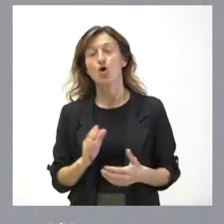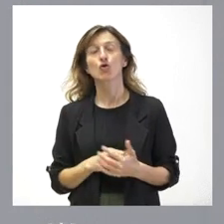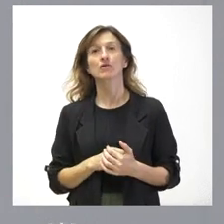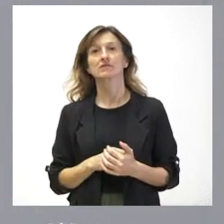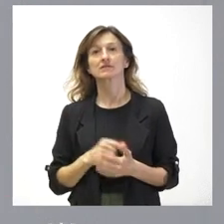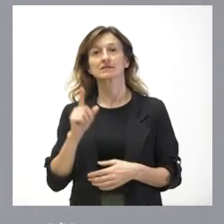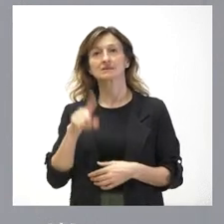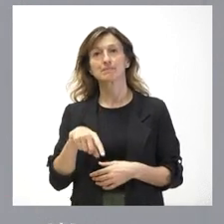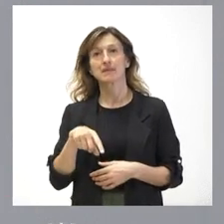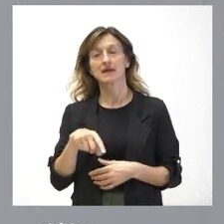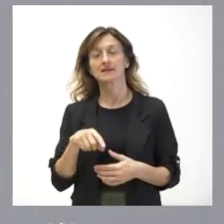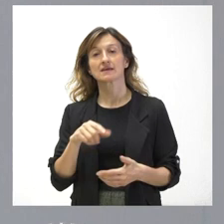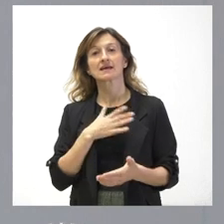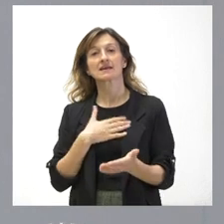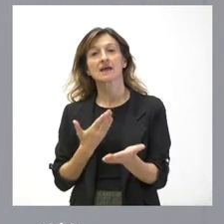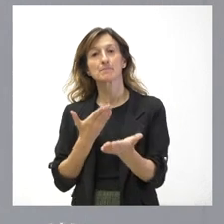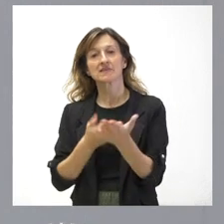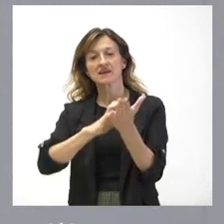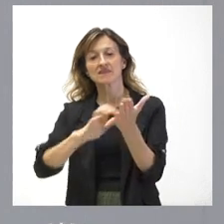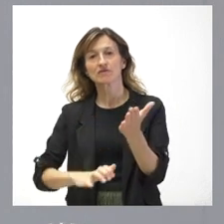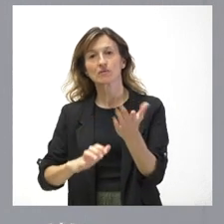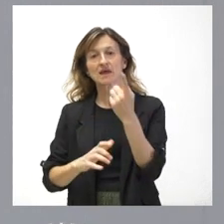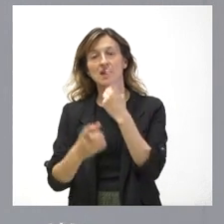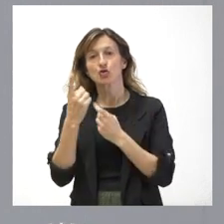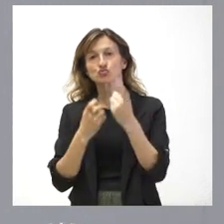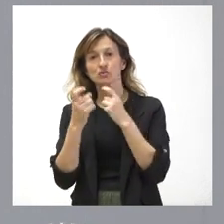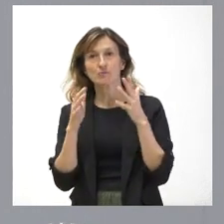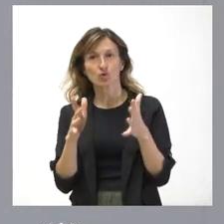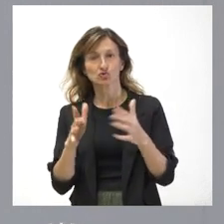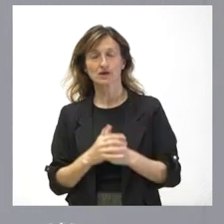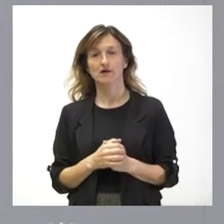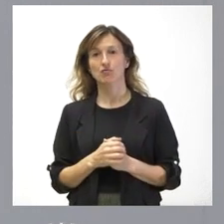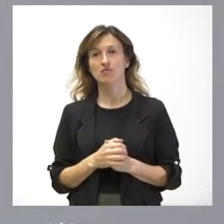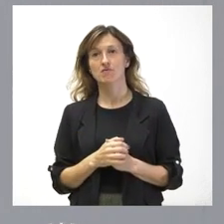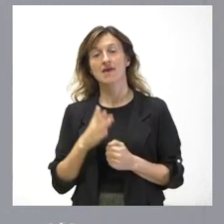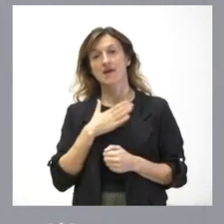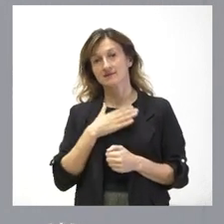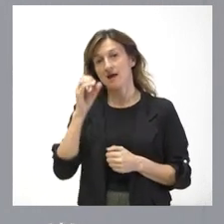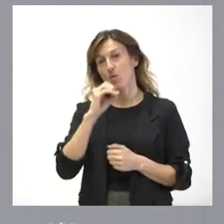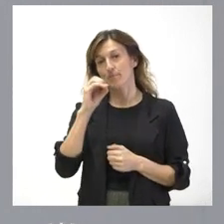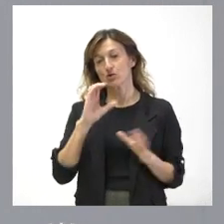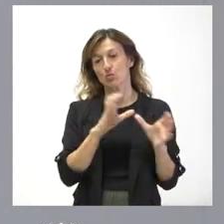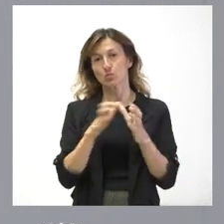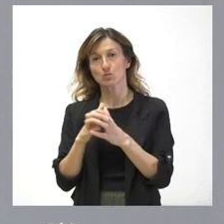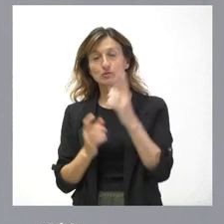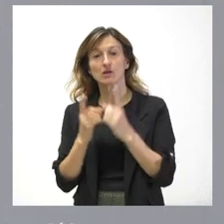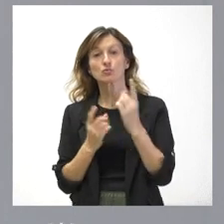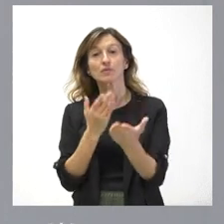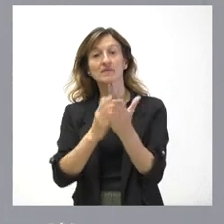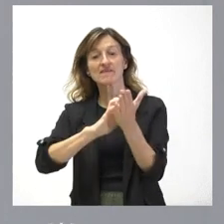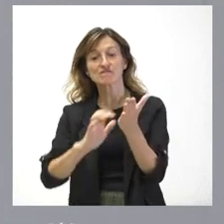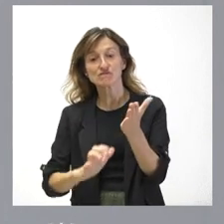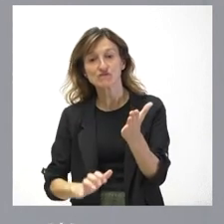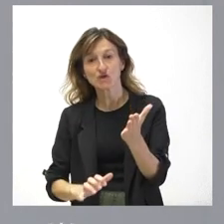los grupos mayoritarios pedir el informe del consejo consultivo y yo creo que esa era la posición de alguno de los grupos pedir el informe del Consejo